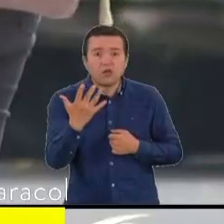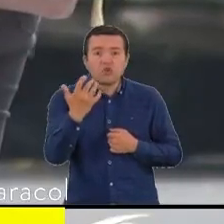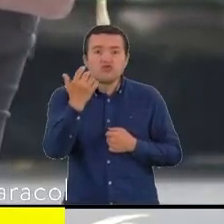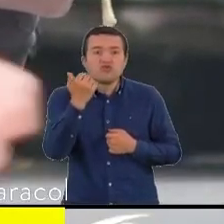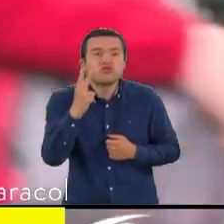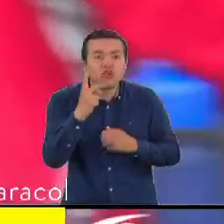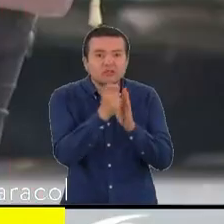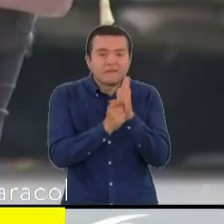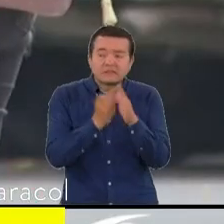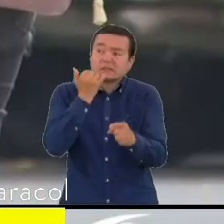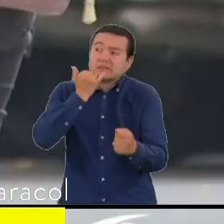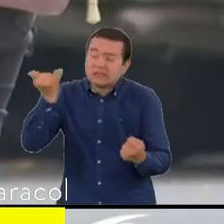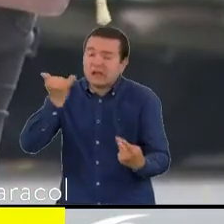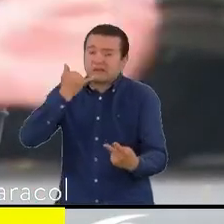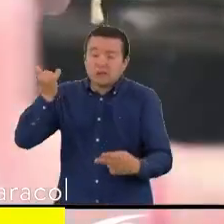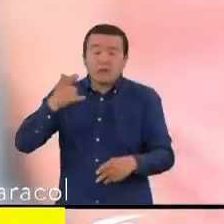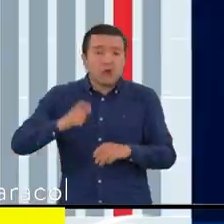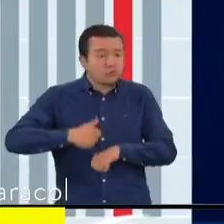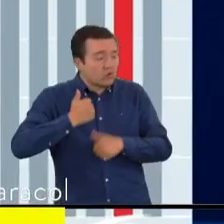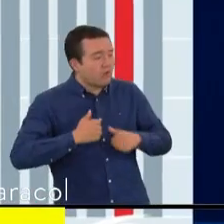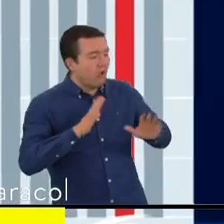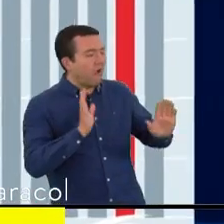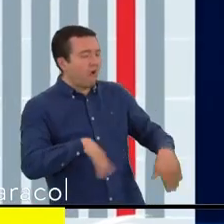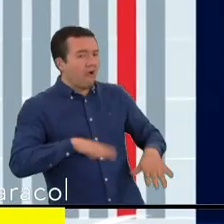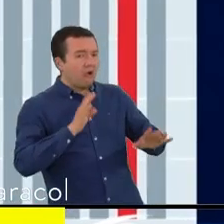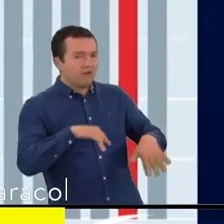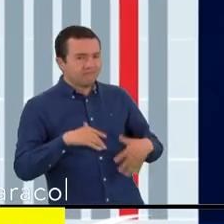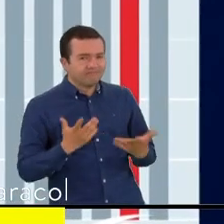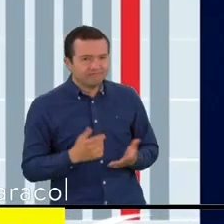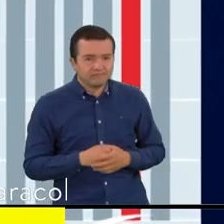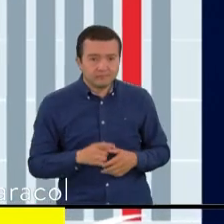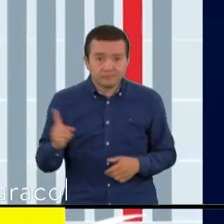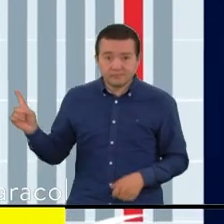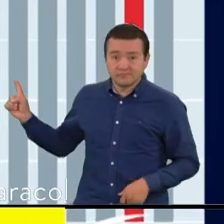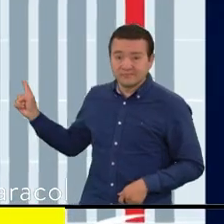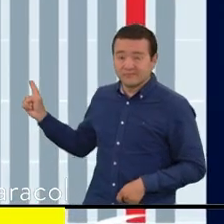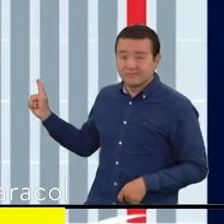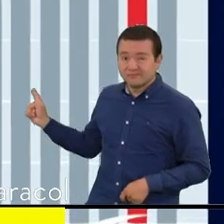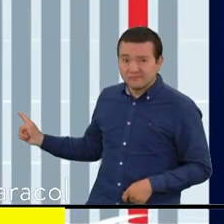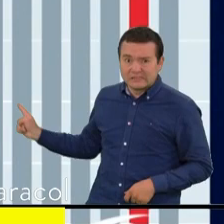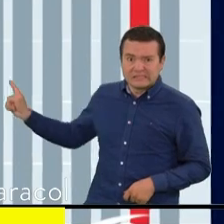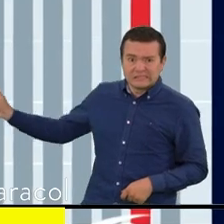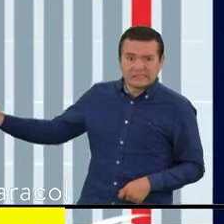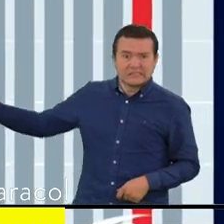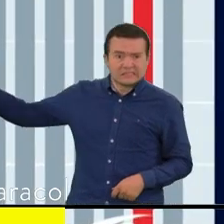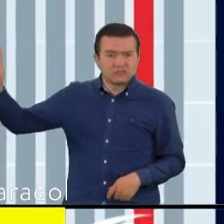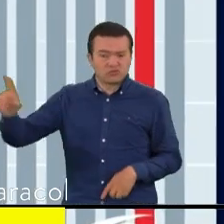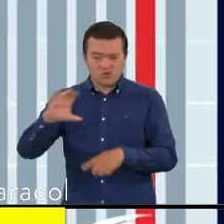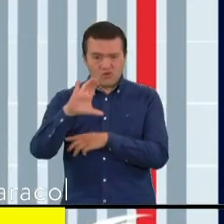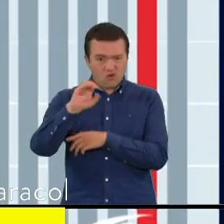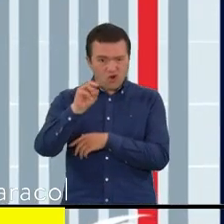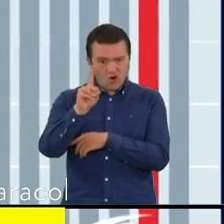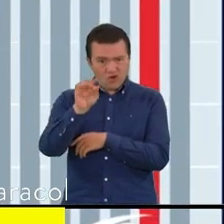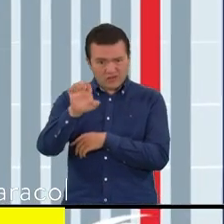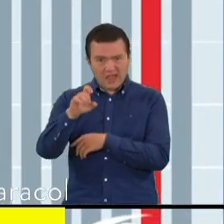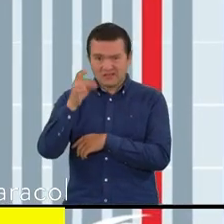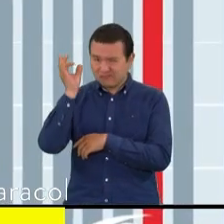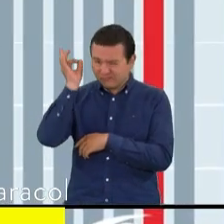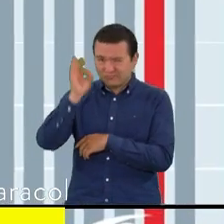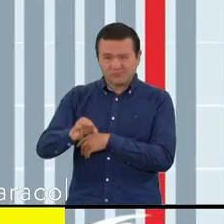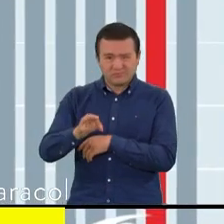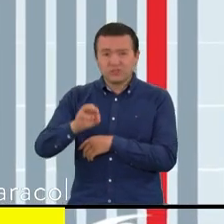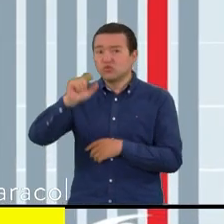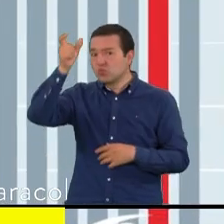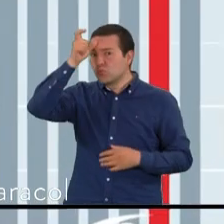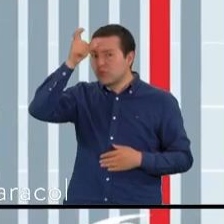agresores sin que las autoridades hicieran nada. Datos de la OCDE ubican a Colombia como el segundo país más violento después de Turquía